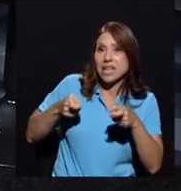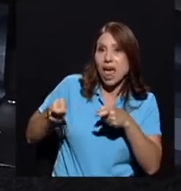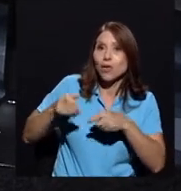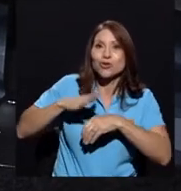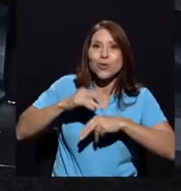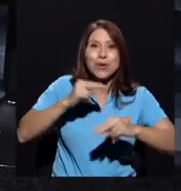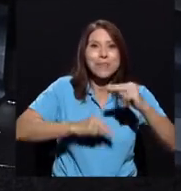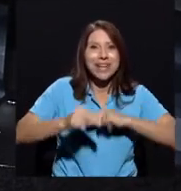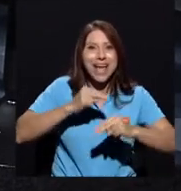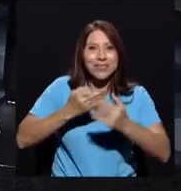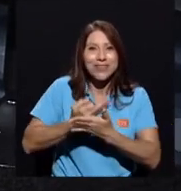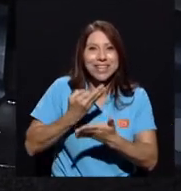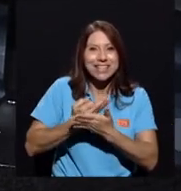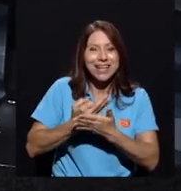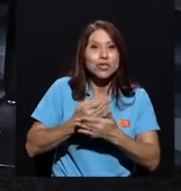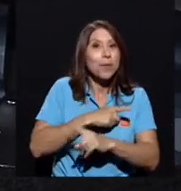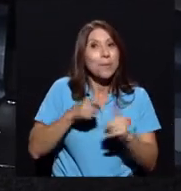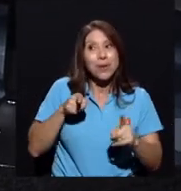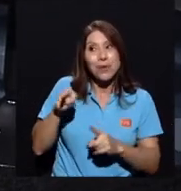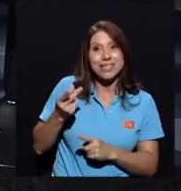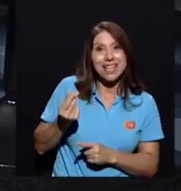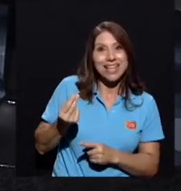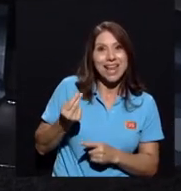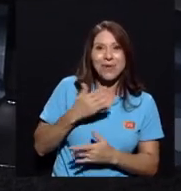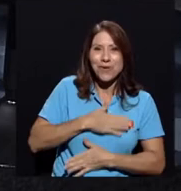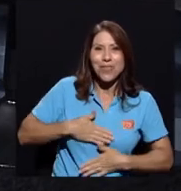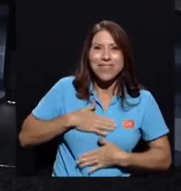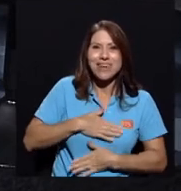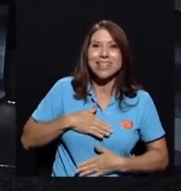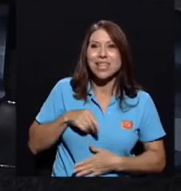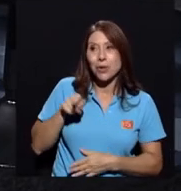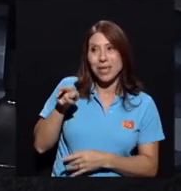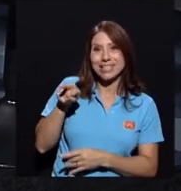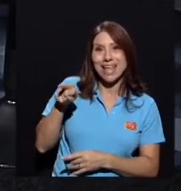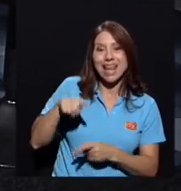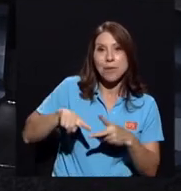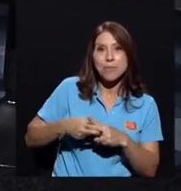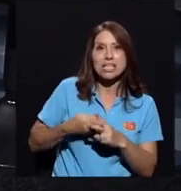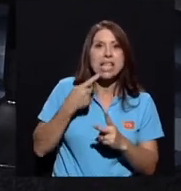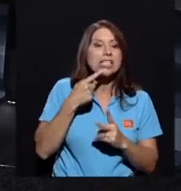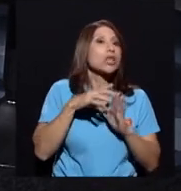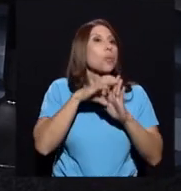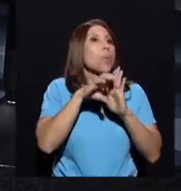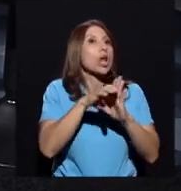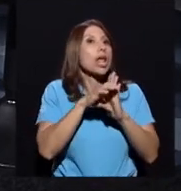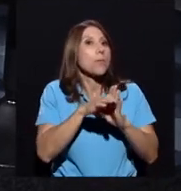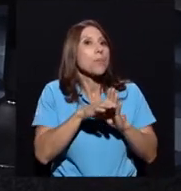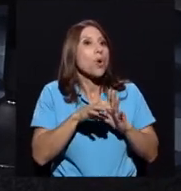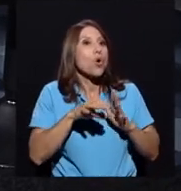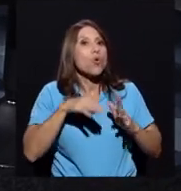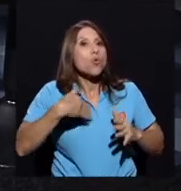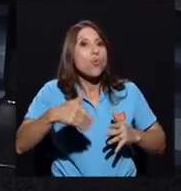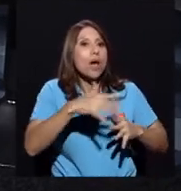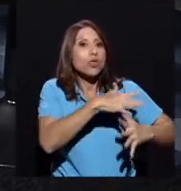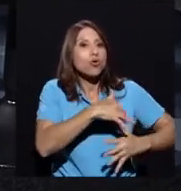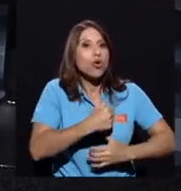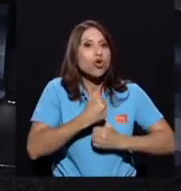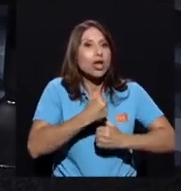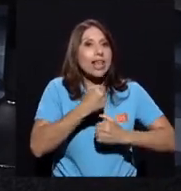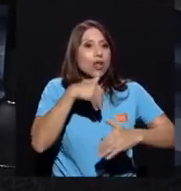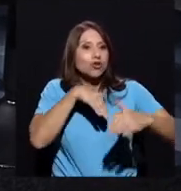pero en este el dinero lo divertido es que le empieza como decís diciendo bueno cuando los aliados entran en alemania al final de la segunda guerra mundial